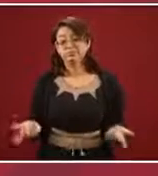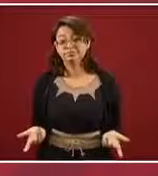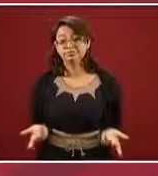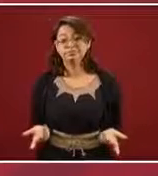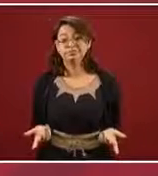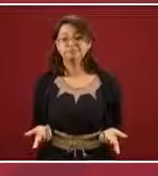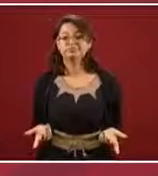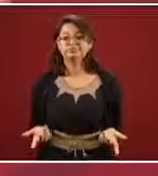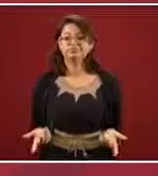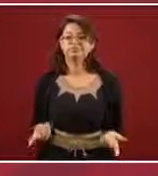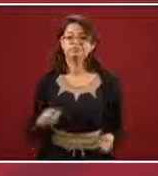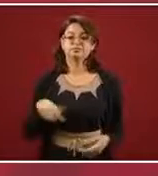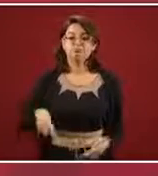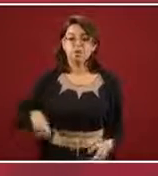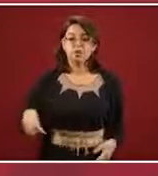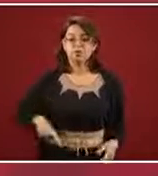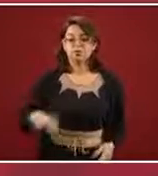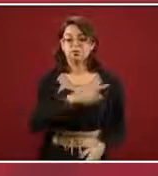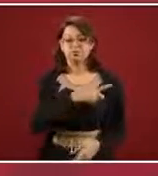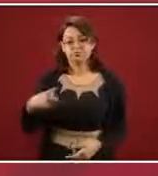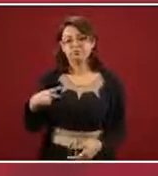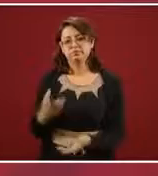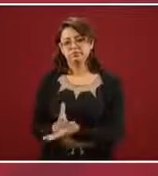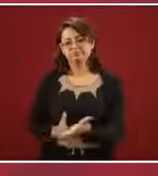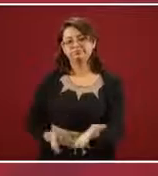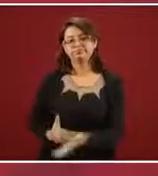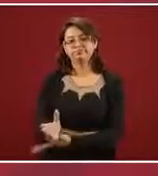ahí tiene que intervenir el gobierno